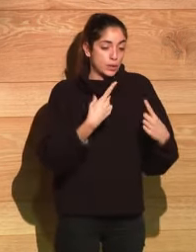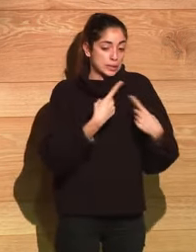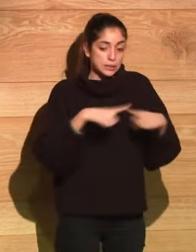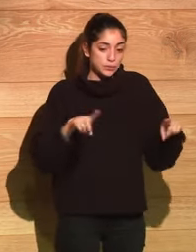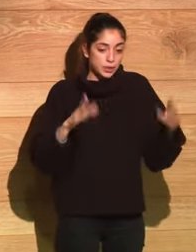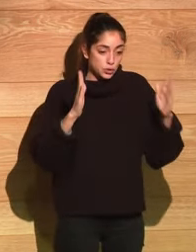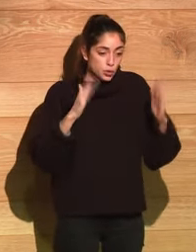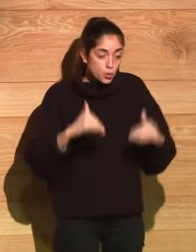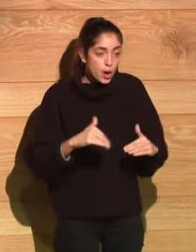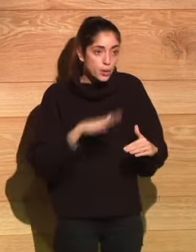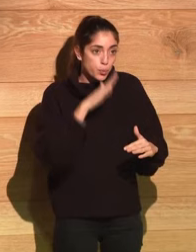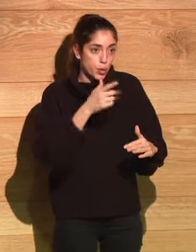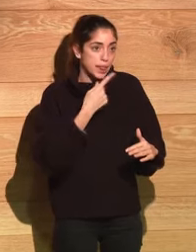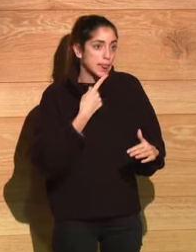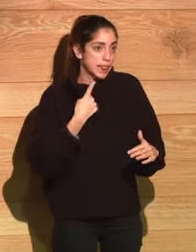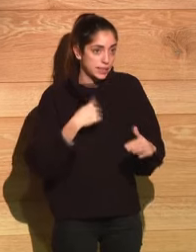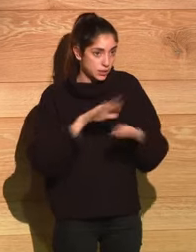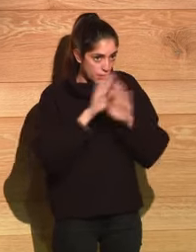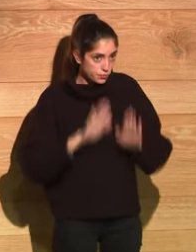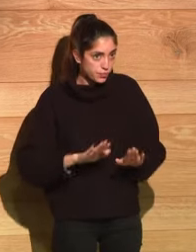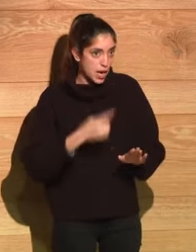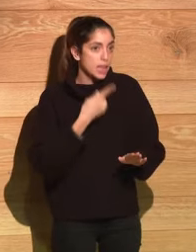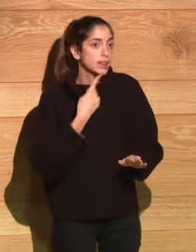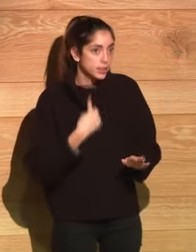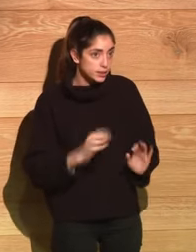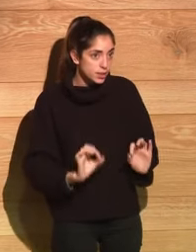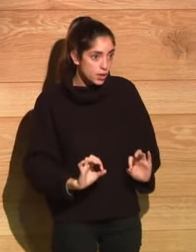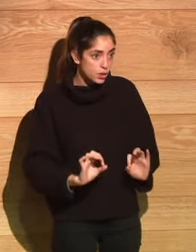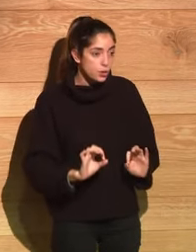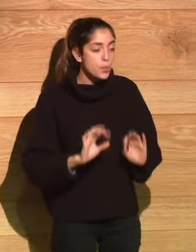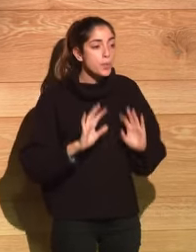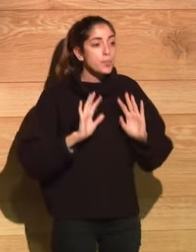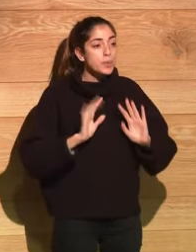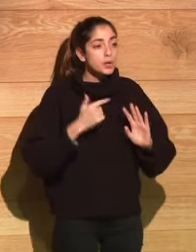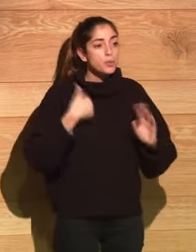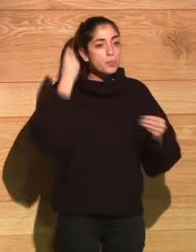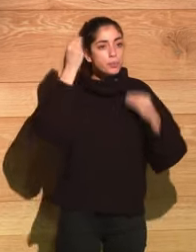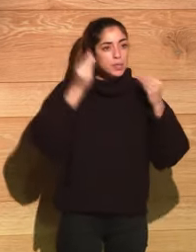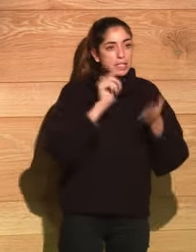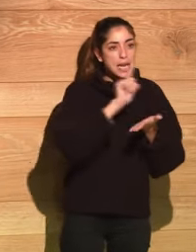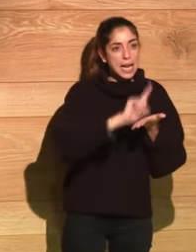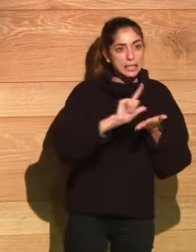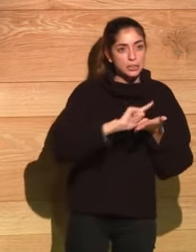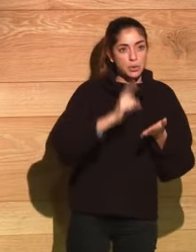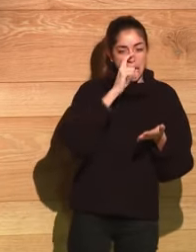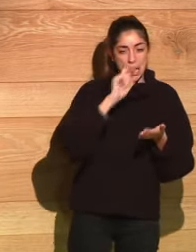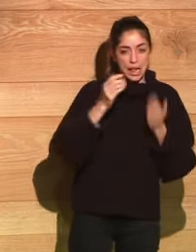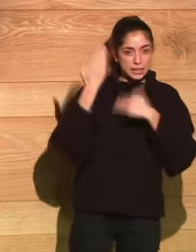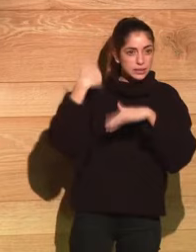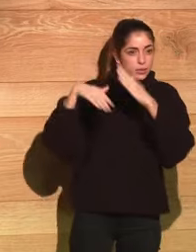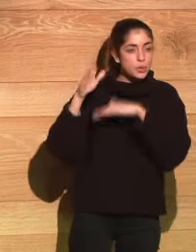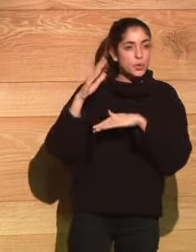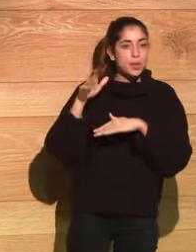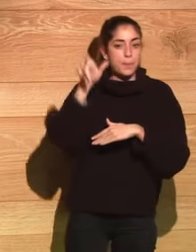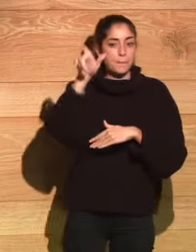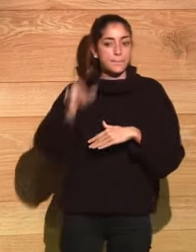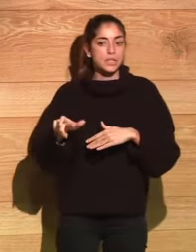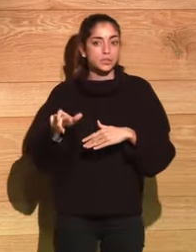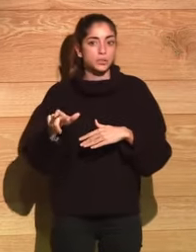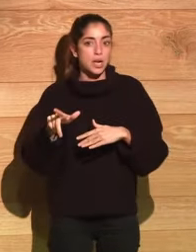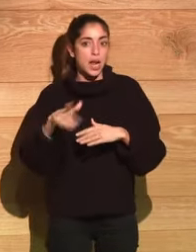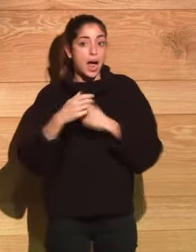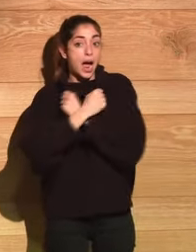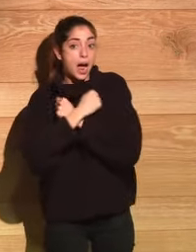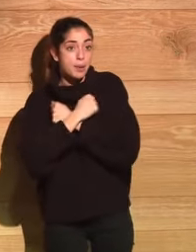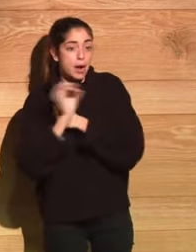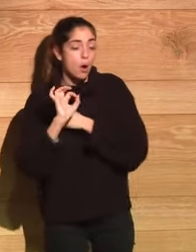que debió ocupar, ya ocupó muchísima literatura antigua, las diferencias entre amante y amado. O sea, que no son lo mismo,